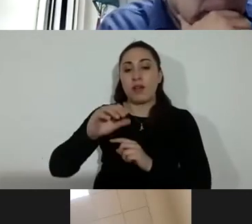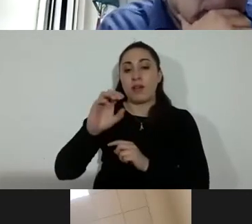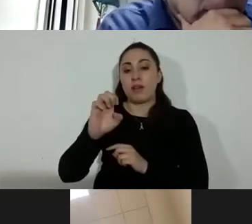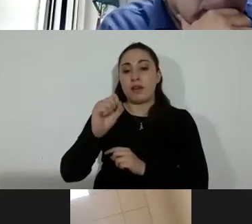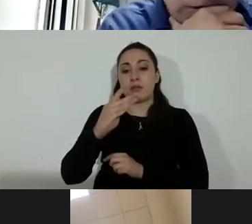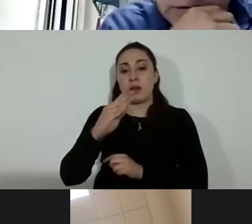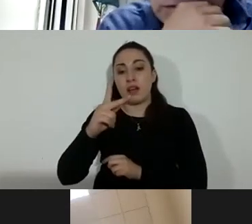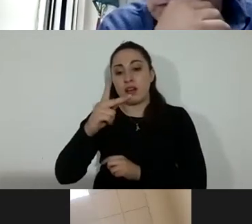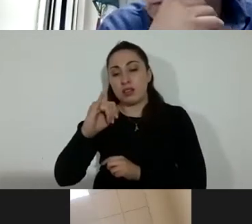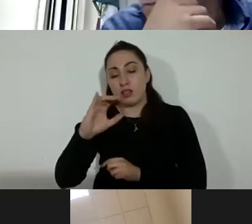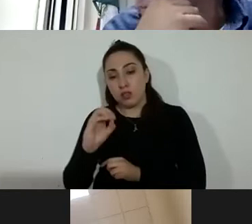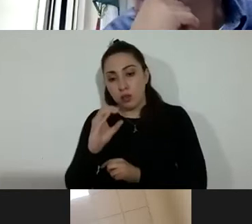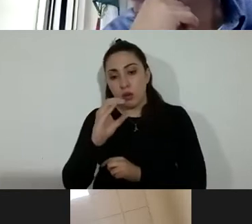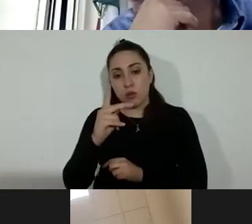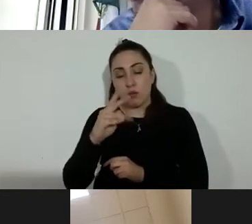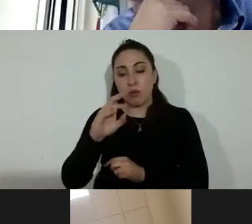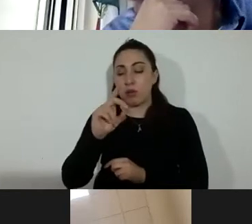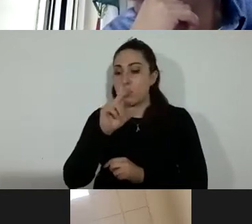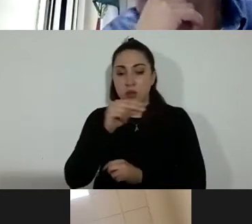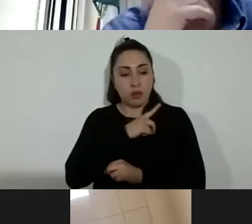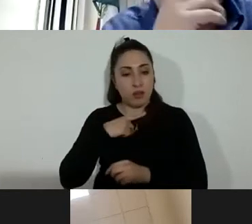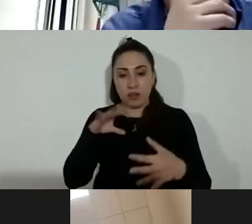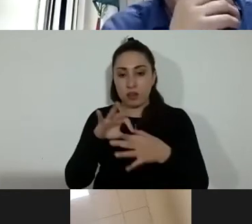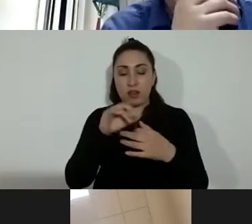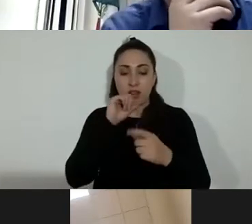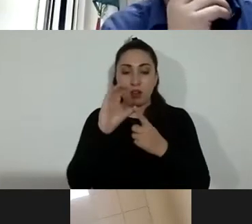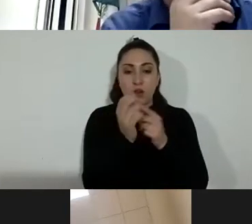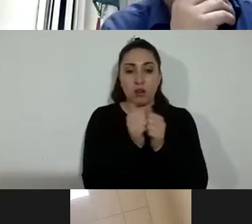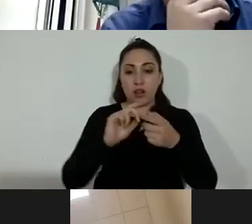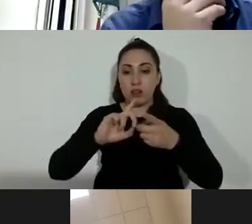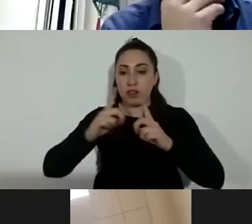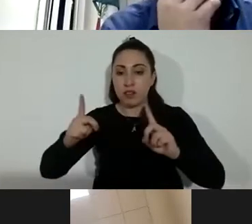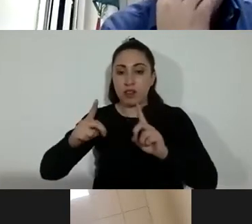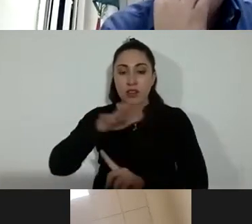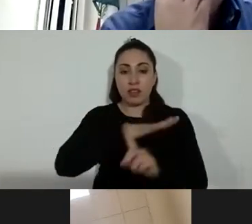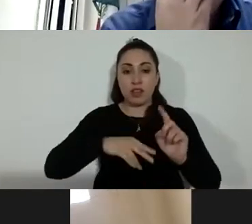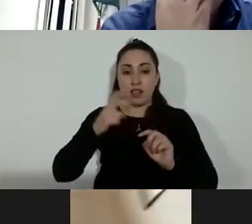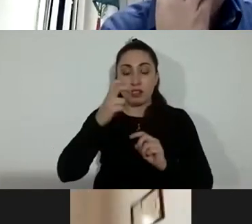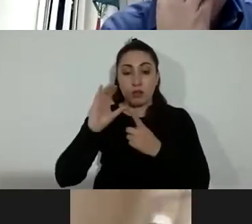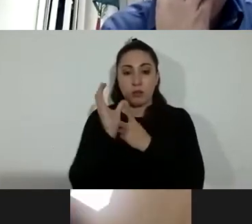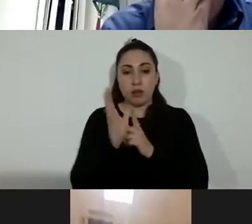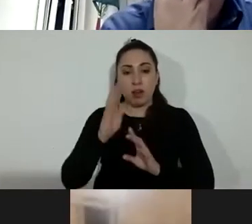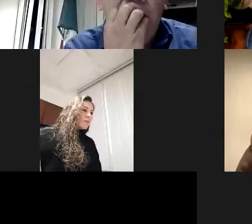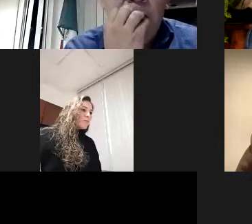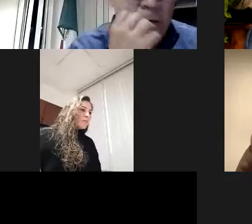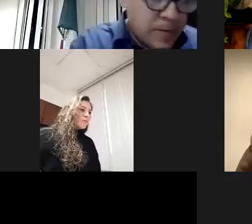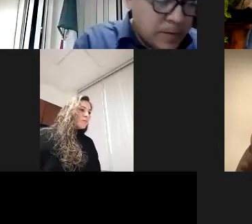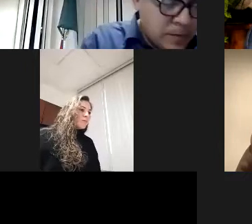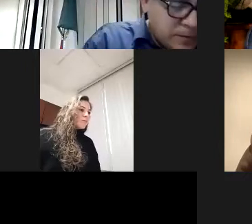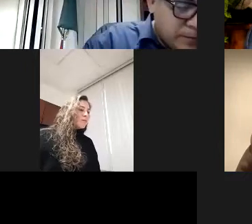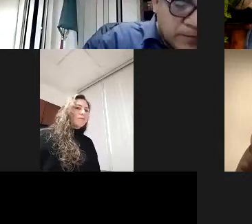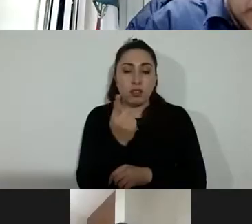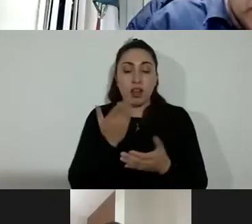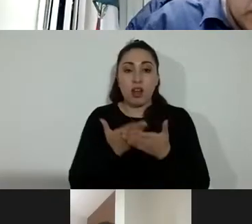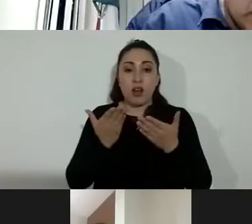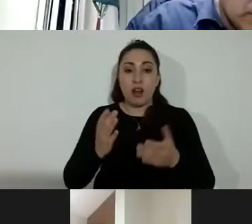Público, sin llevar la Comisión de Desarrollo e Infraestructura Urbana, que es una comisión que ya lleva muchas legislaturas de existencia. Entonces, al tener